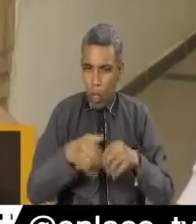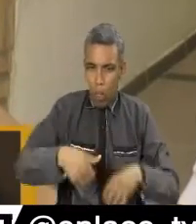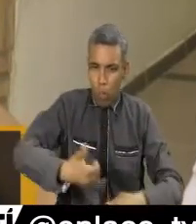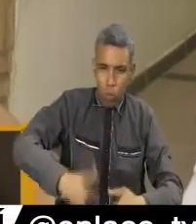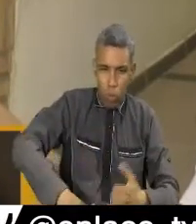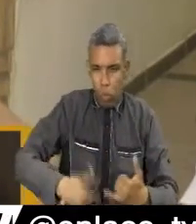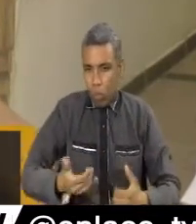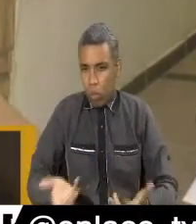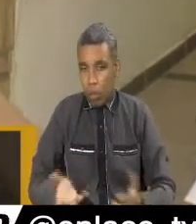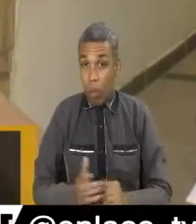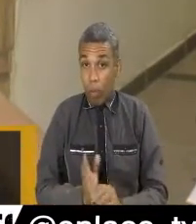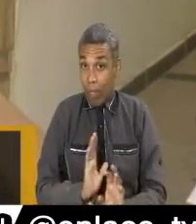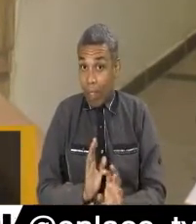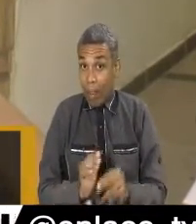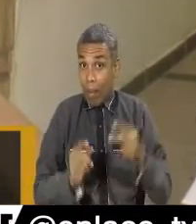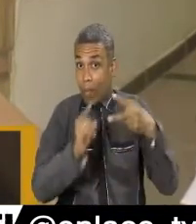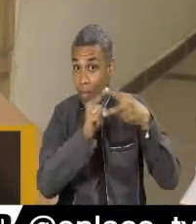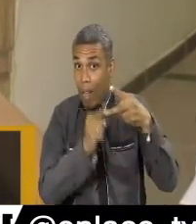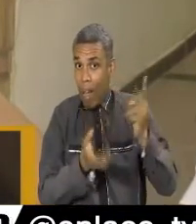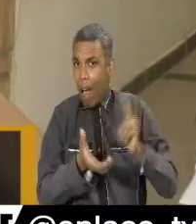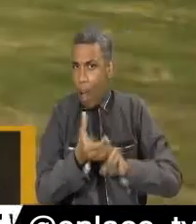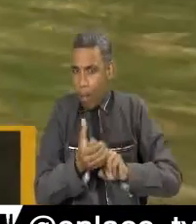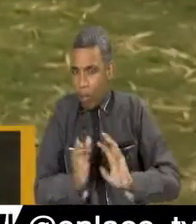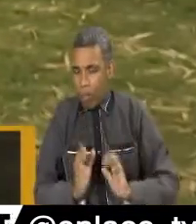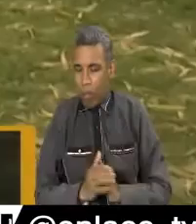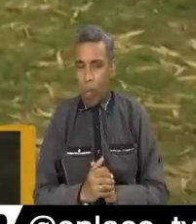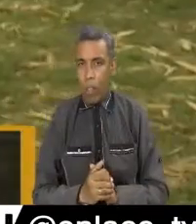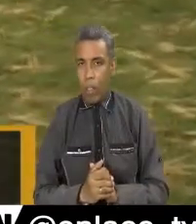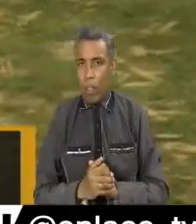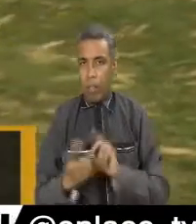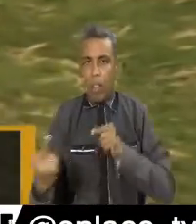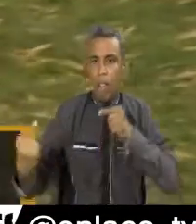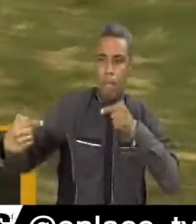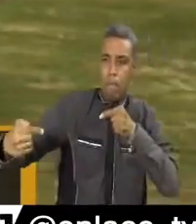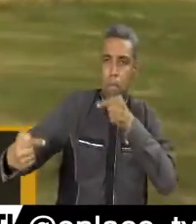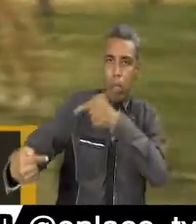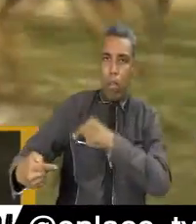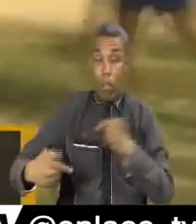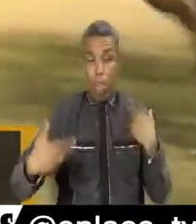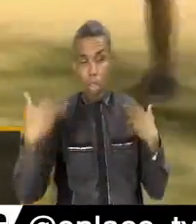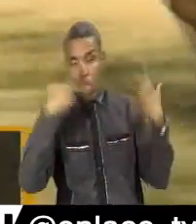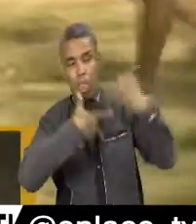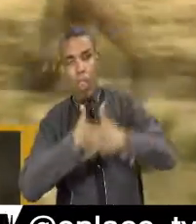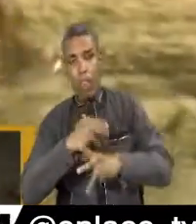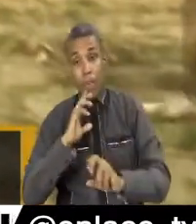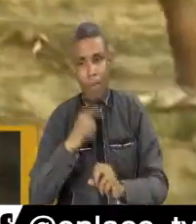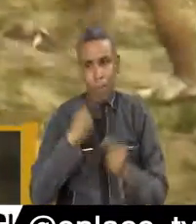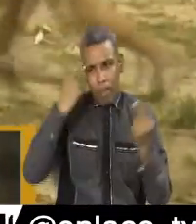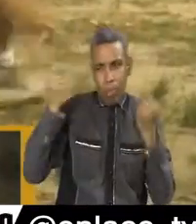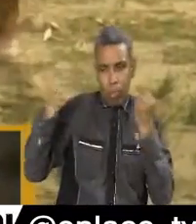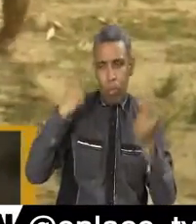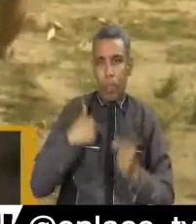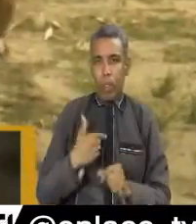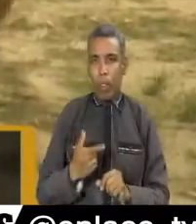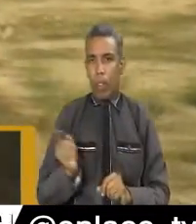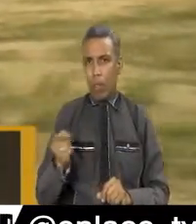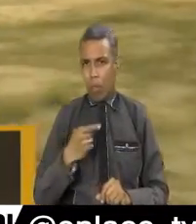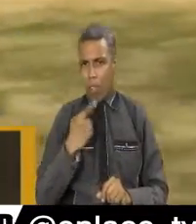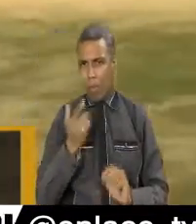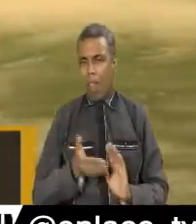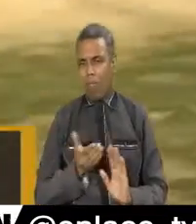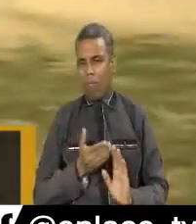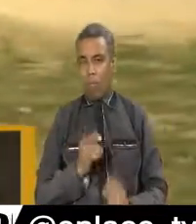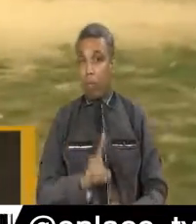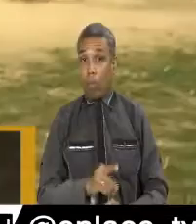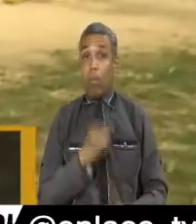jugadas preparadas para de pronto sorprender pues al equipo contrincante con los que nos toque. Saben que no la tienen fácil, sin embargo lo